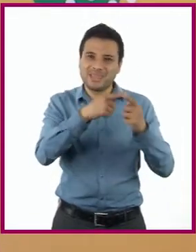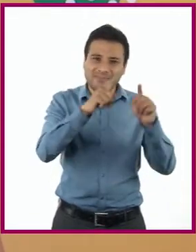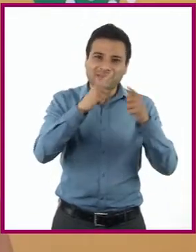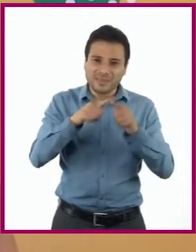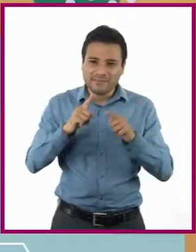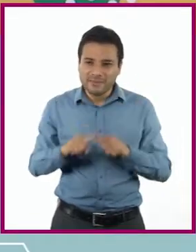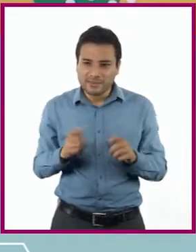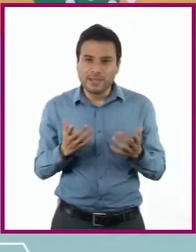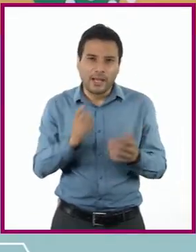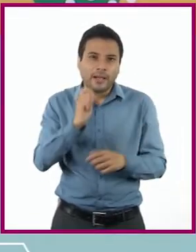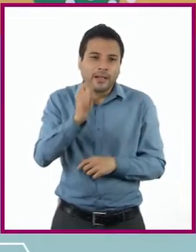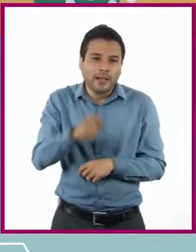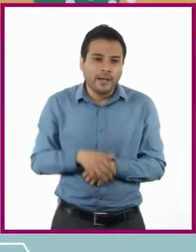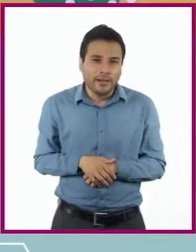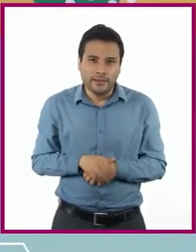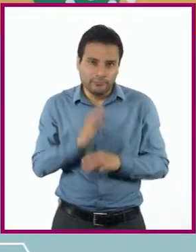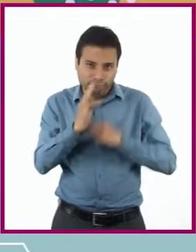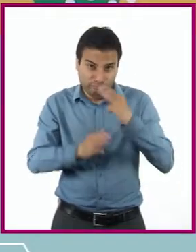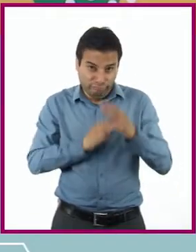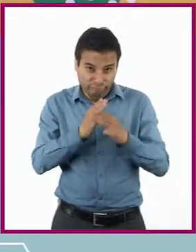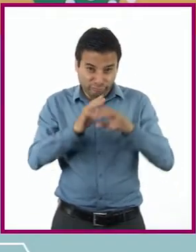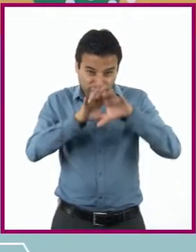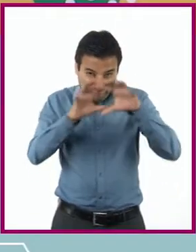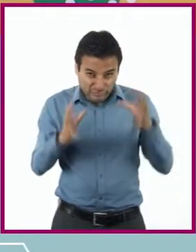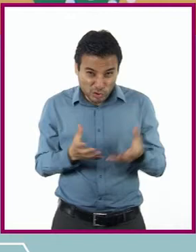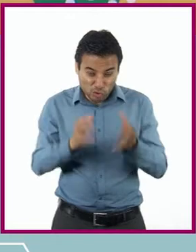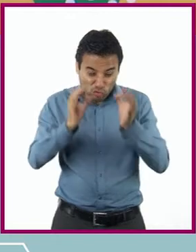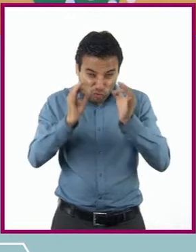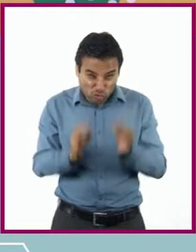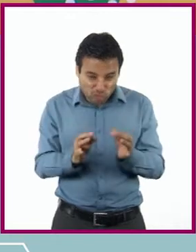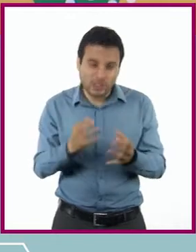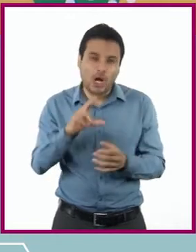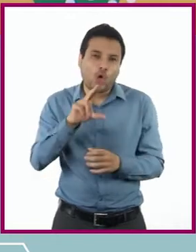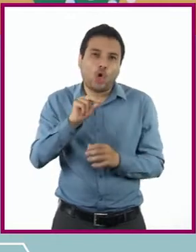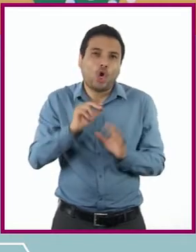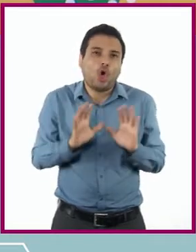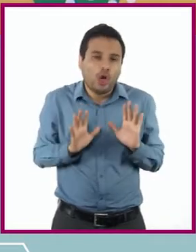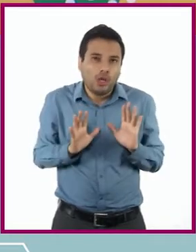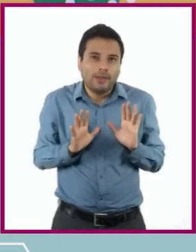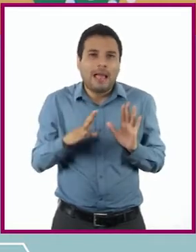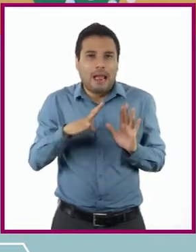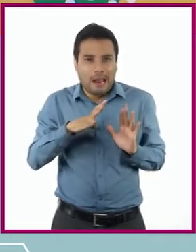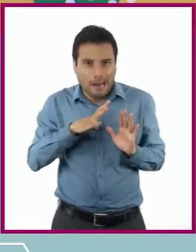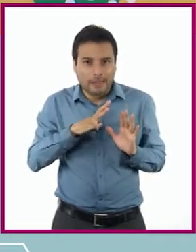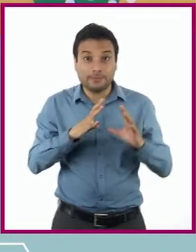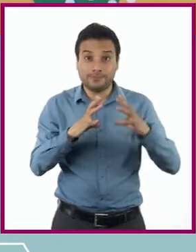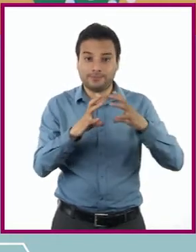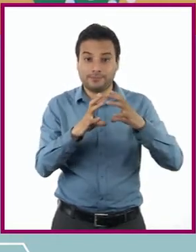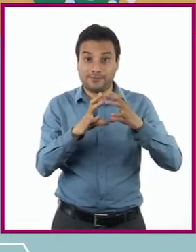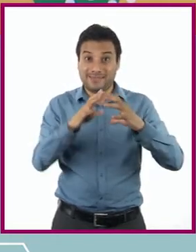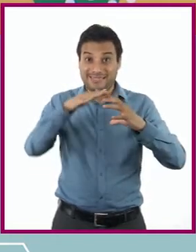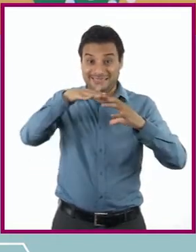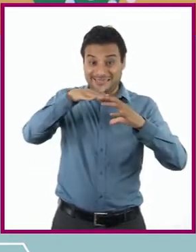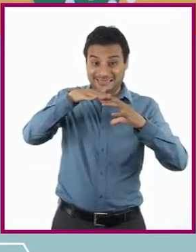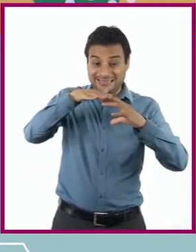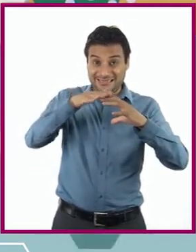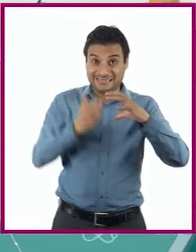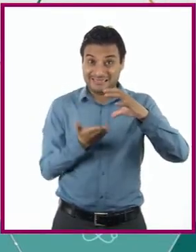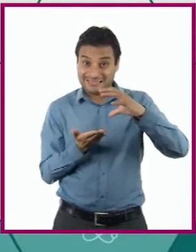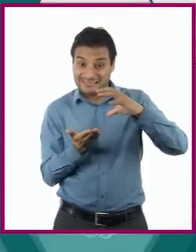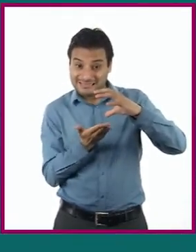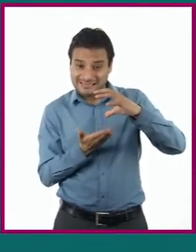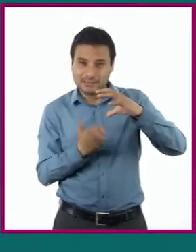la teoría de que la Tierra no es una esfera perfecta, sino que está achatada en los polos debido al movimiento de